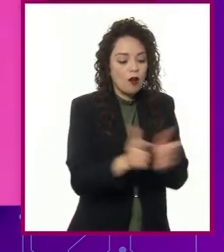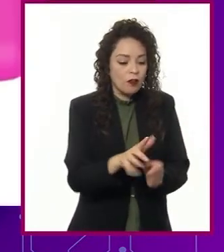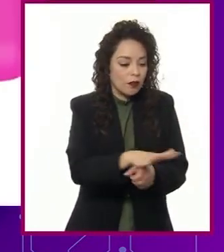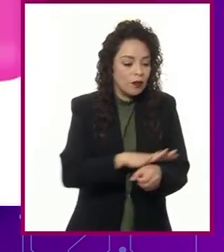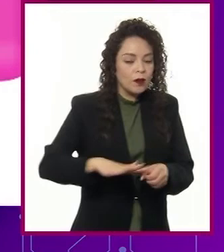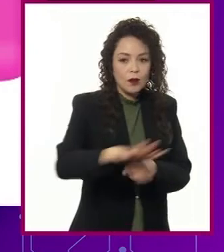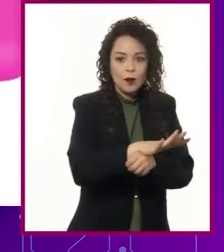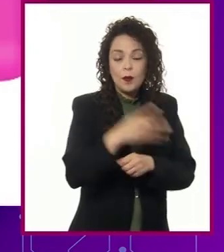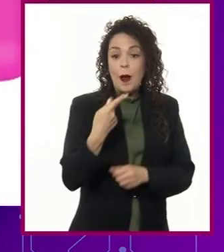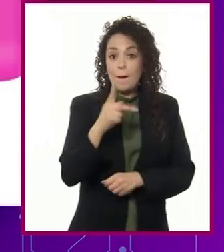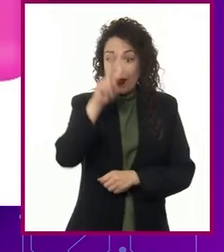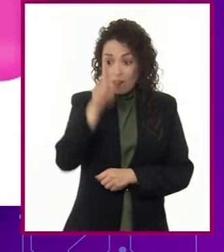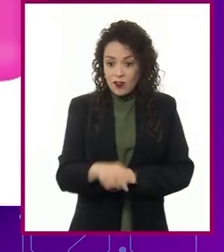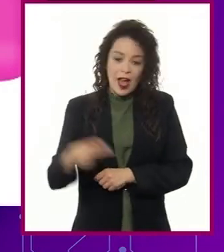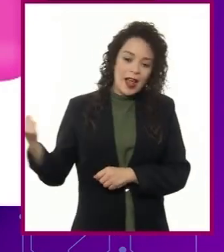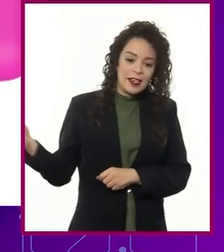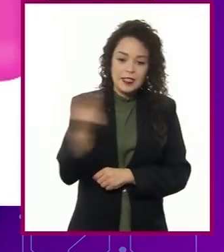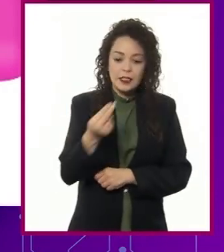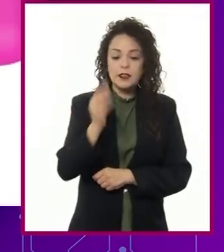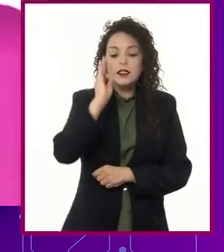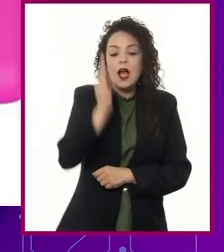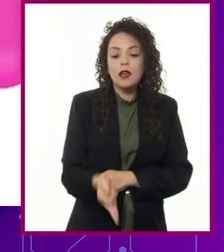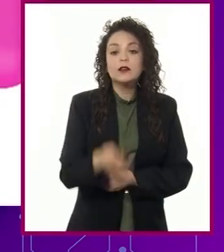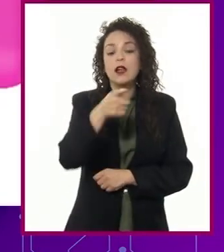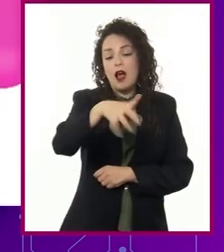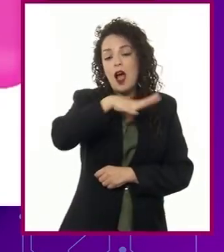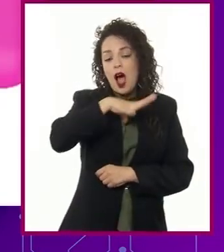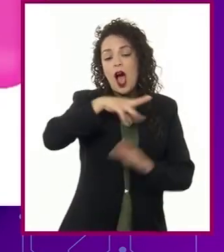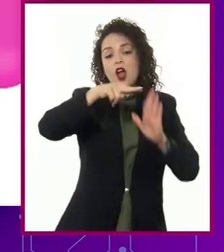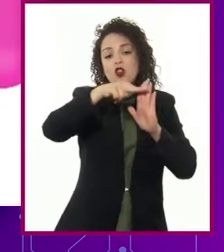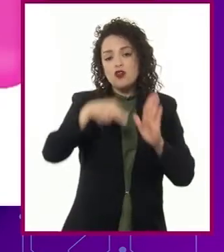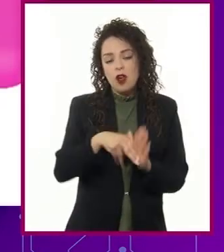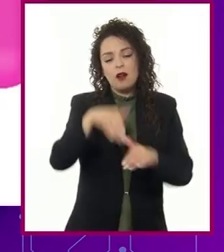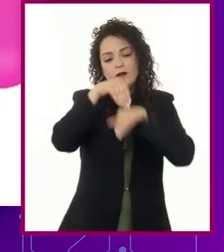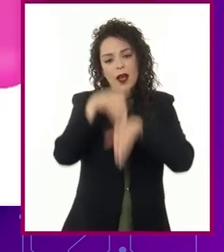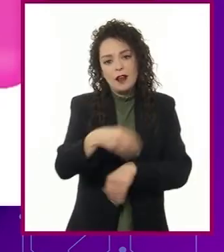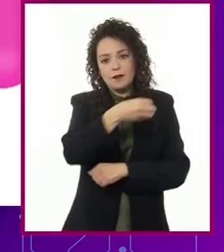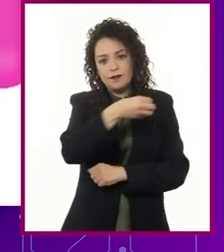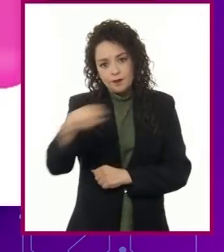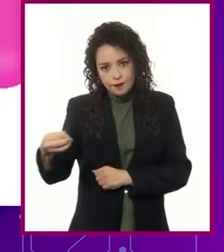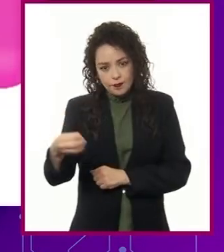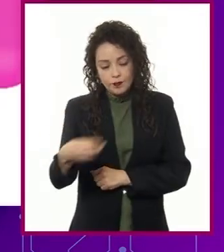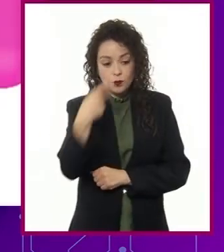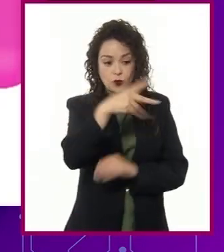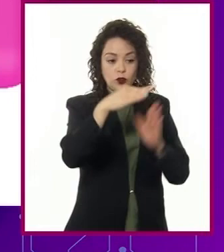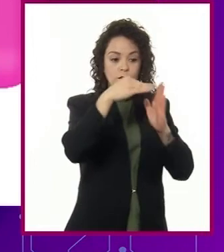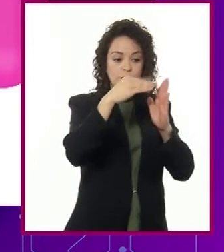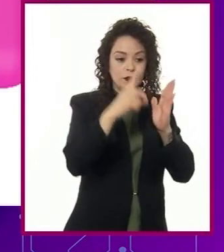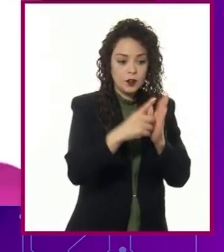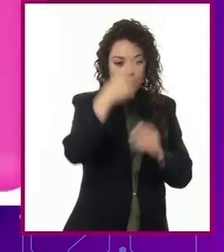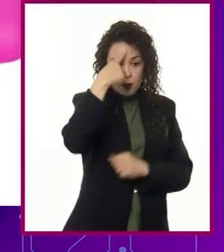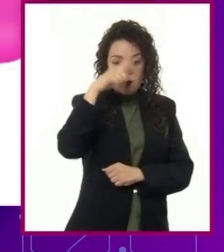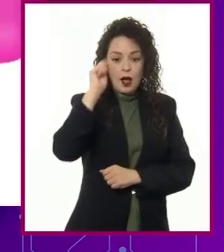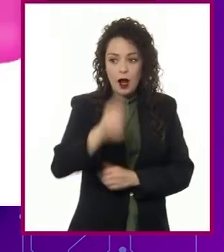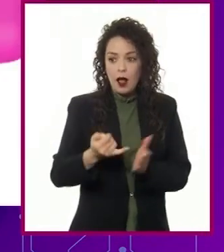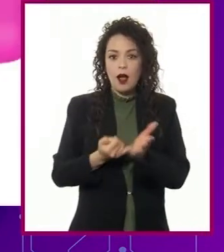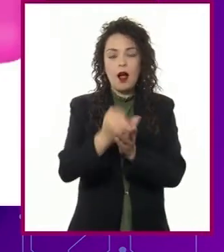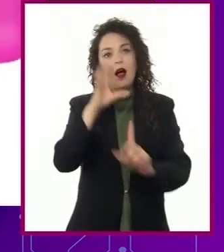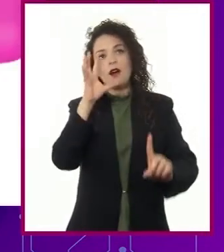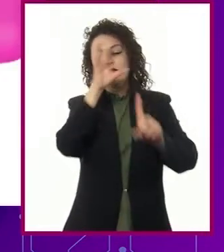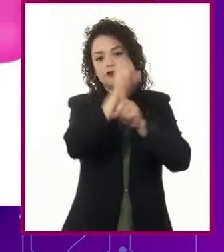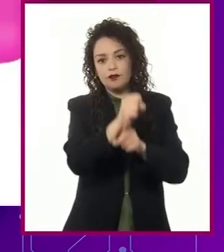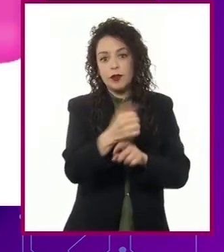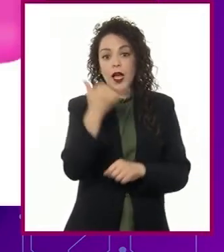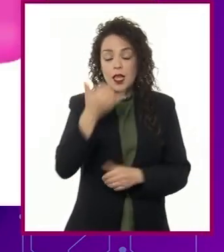es necesario aceptar las normas existentes, aplicar los métodos que tiene la agrupación para concretar sus fines y compartir